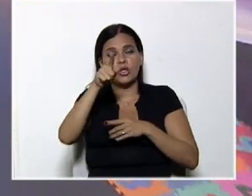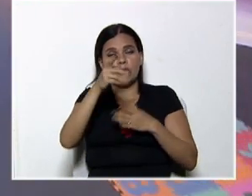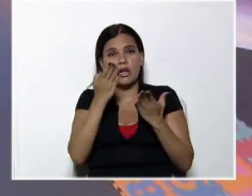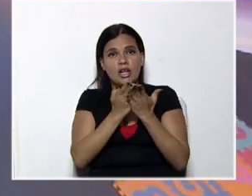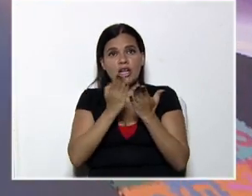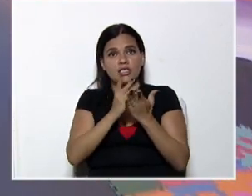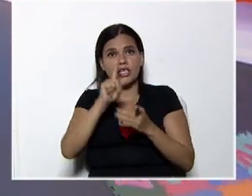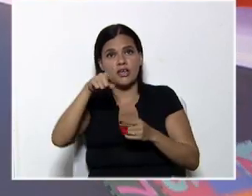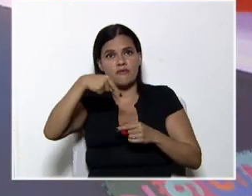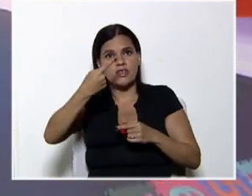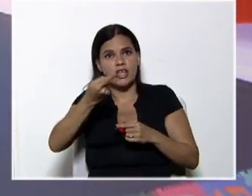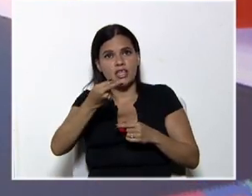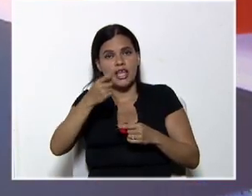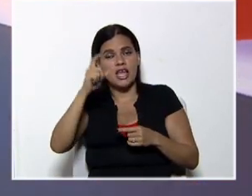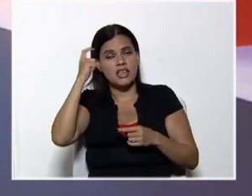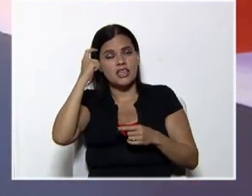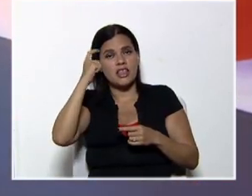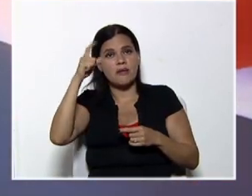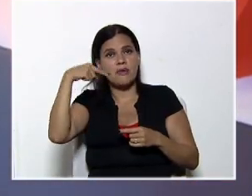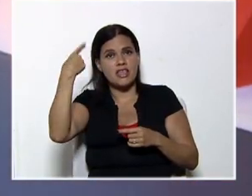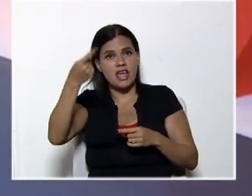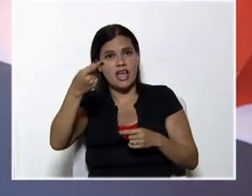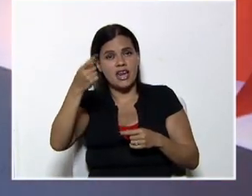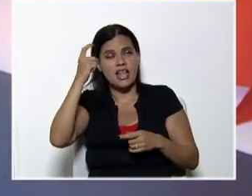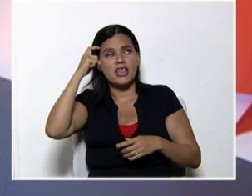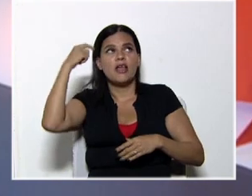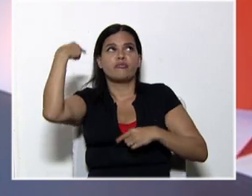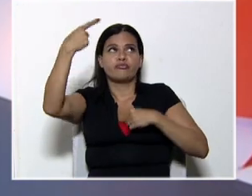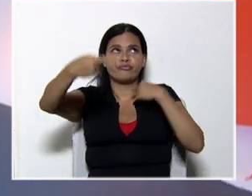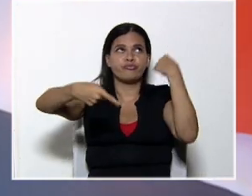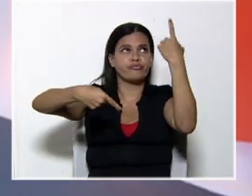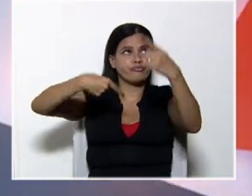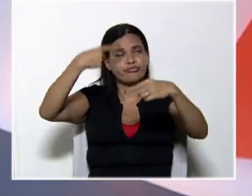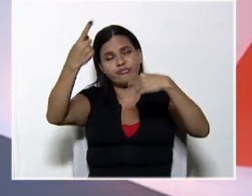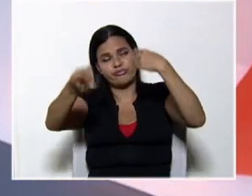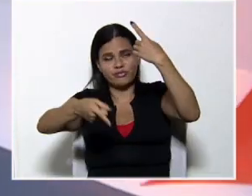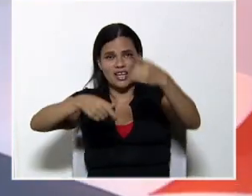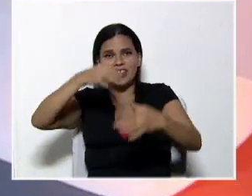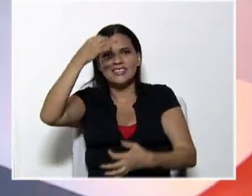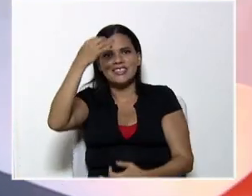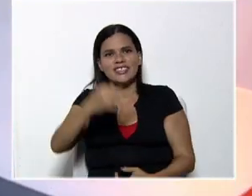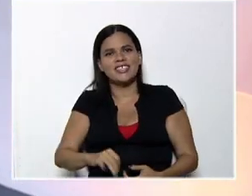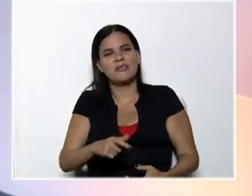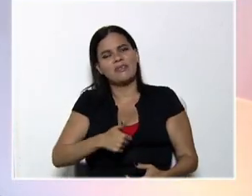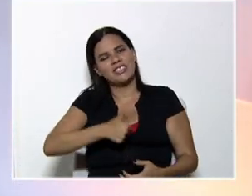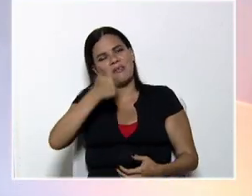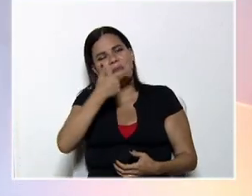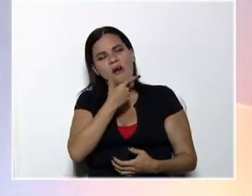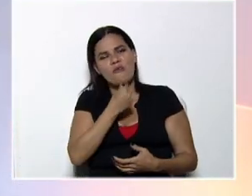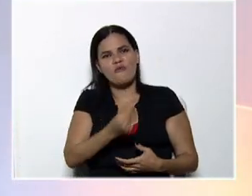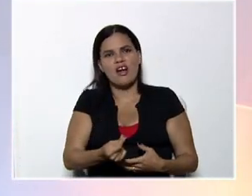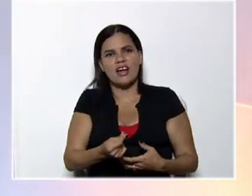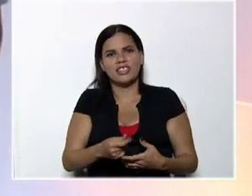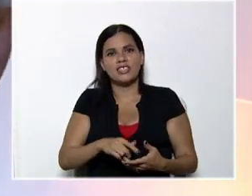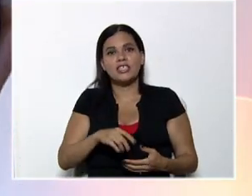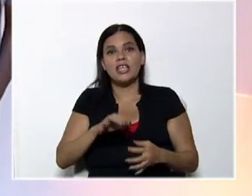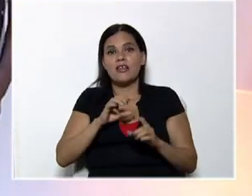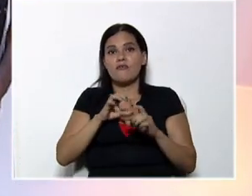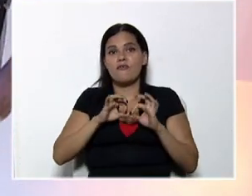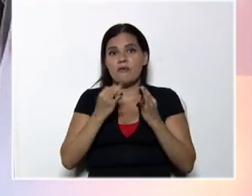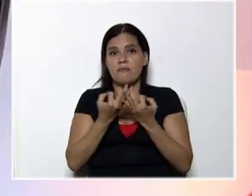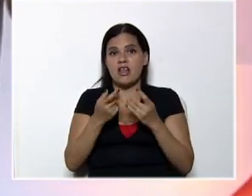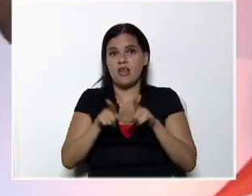a continuación, el día de mañana, el día de pasado mañana, siempre sea mucho más fácil si ingresan en